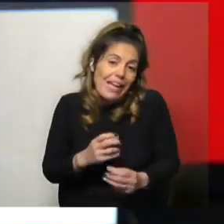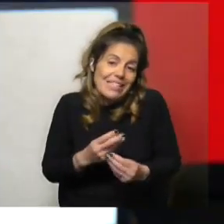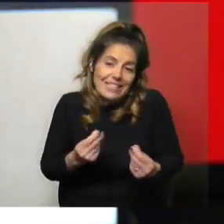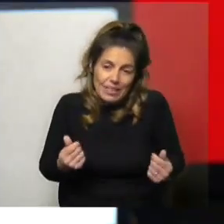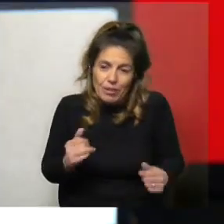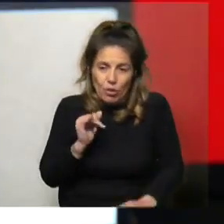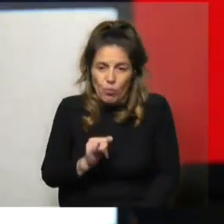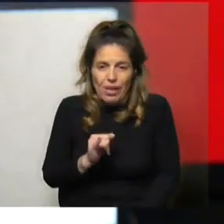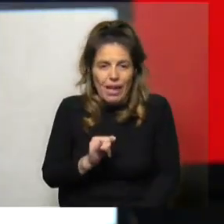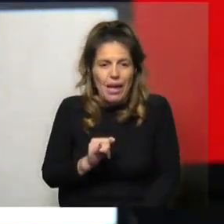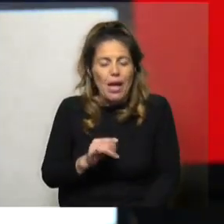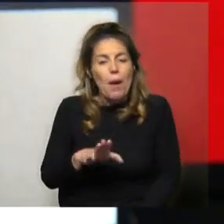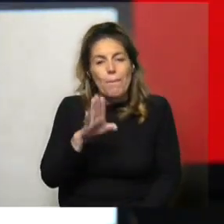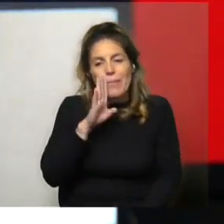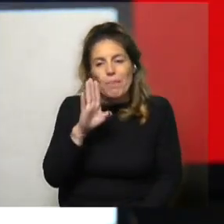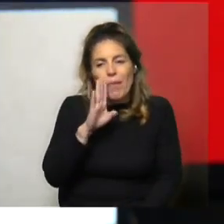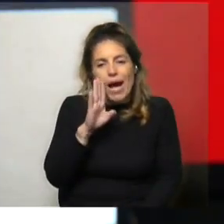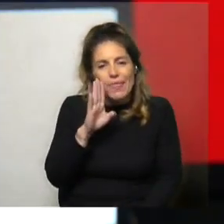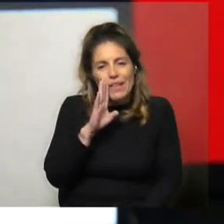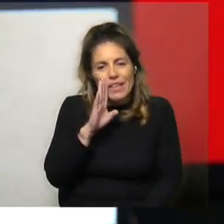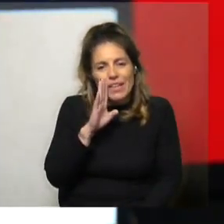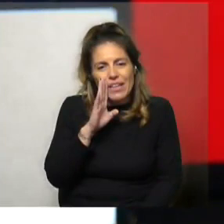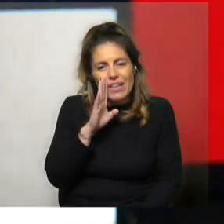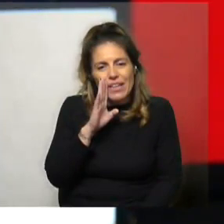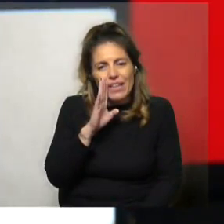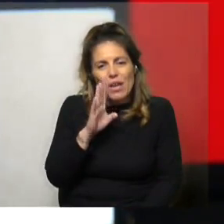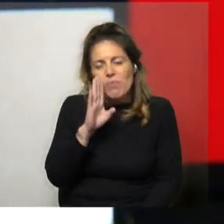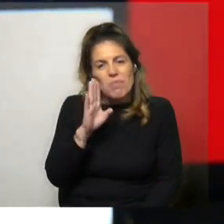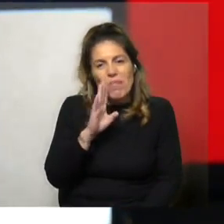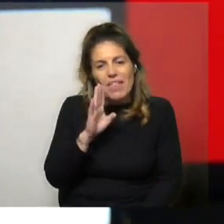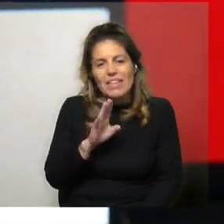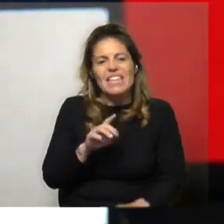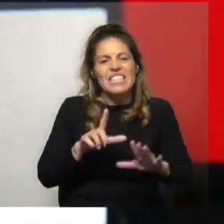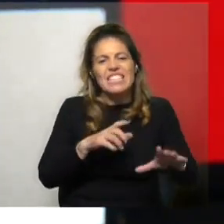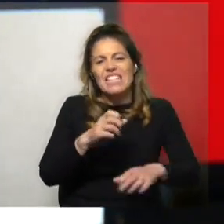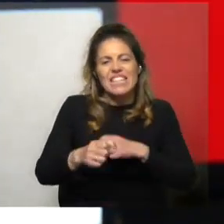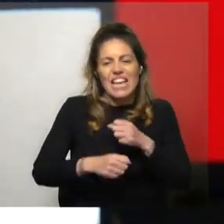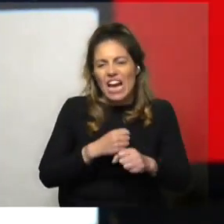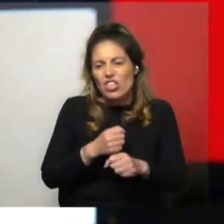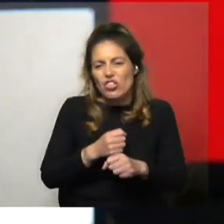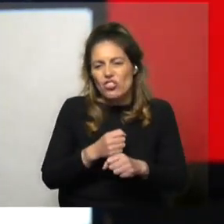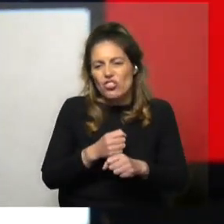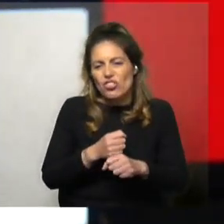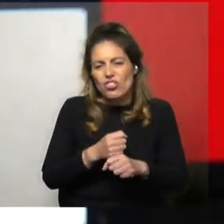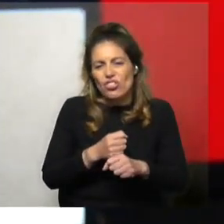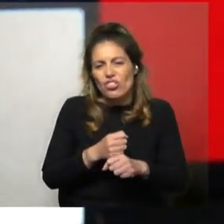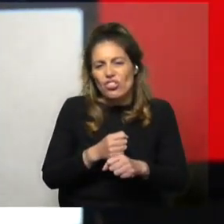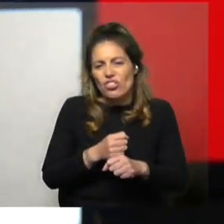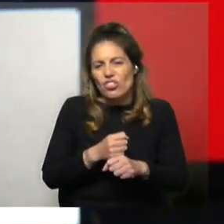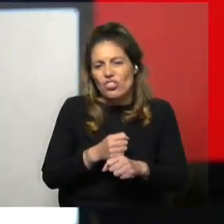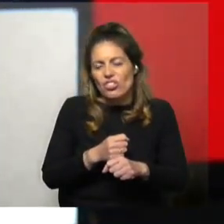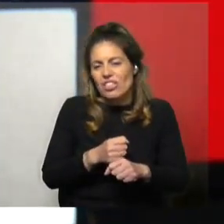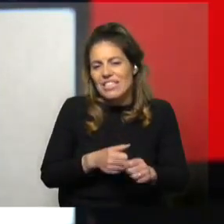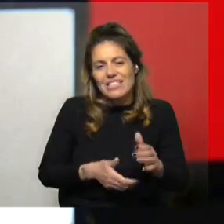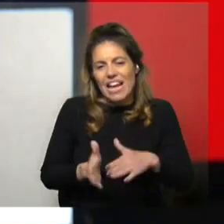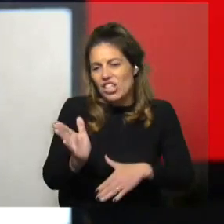madre tenía una pena este que llevaba muchos años más terminó estando 7 años y pico y salió agonizando y salió